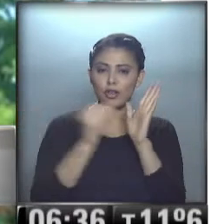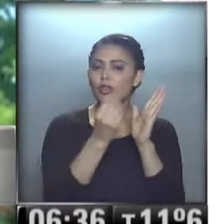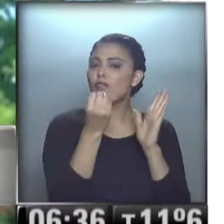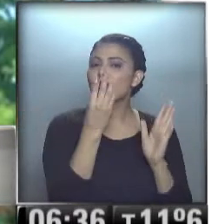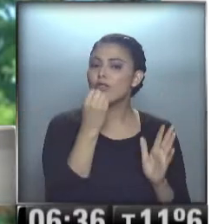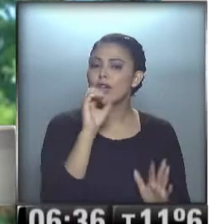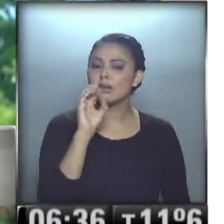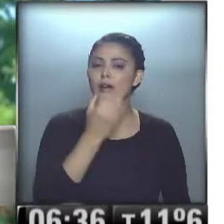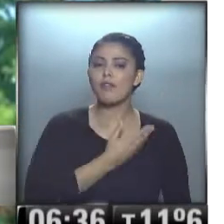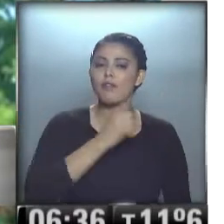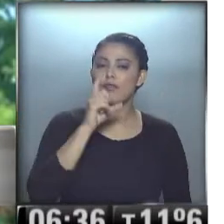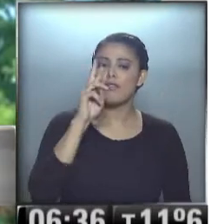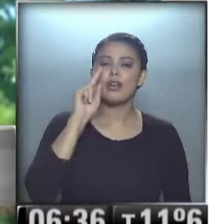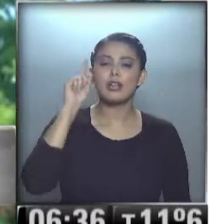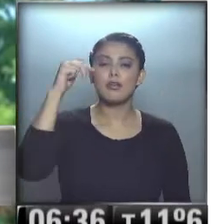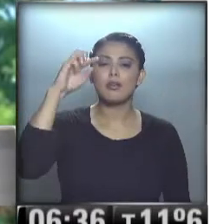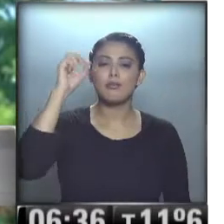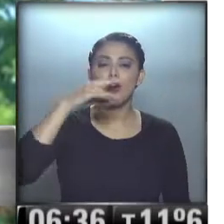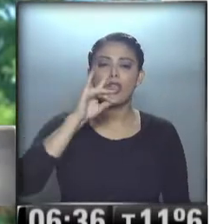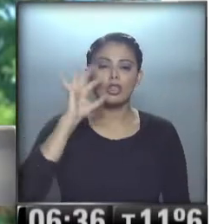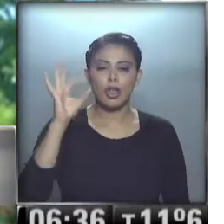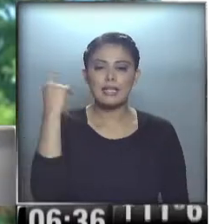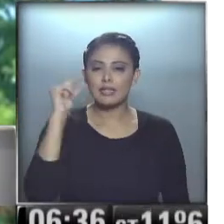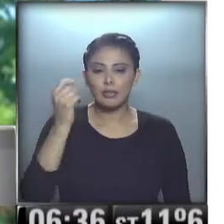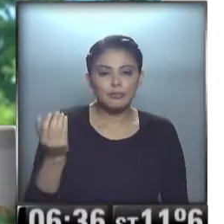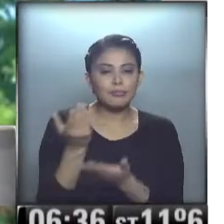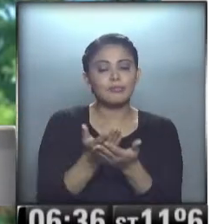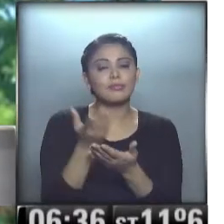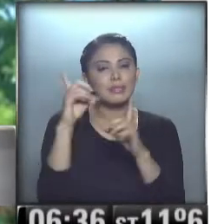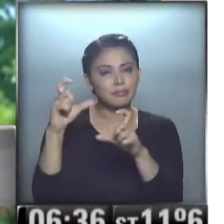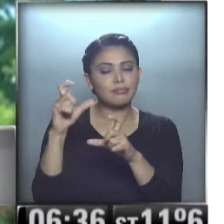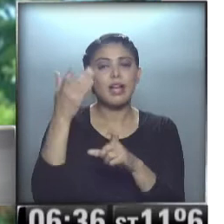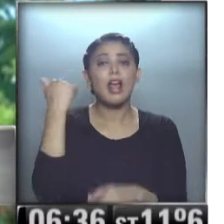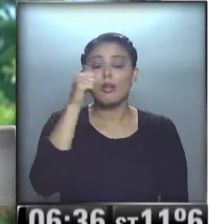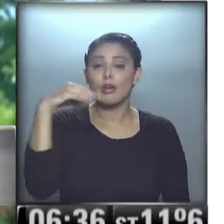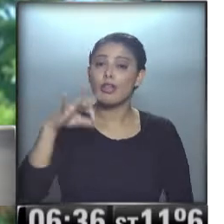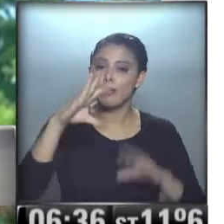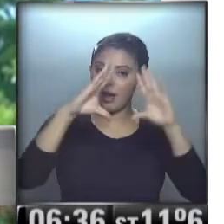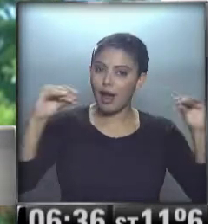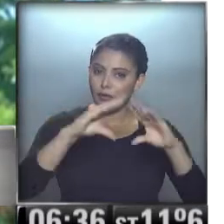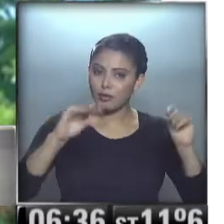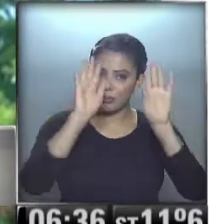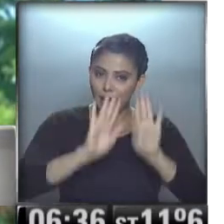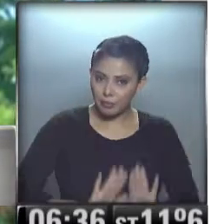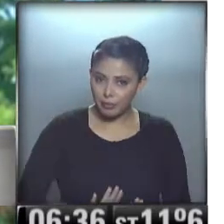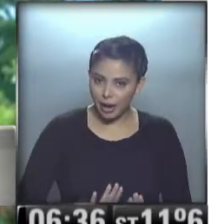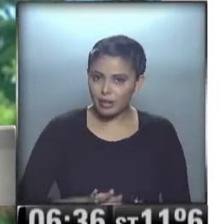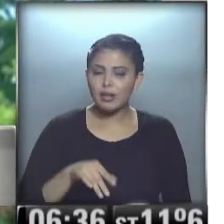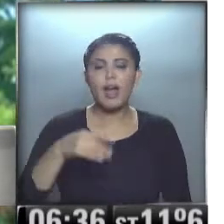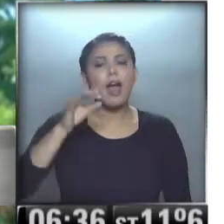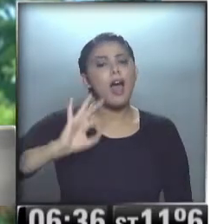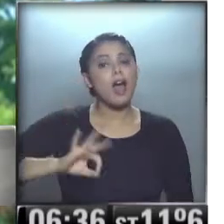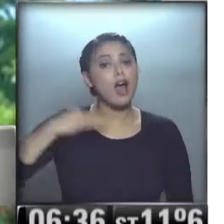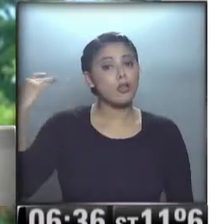de floripondio, recién sacada. Nadie, el domingo ya tenemos que armar el arbolito de Navidad. ¿Cómo pasó el